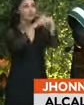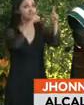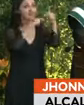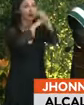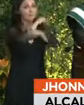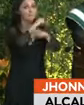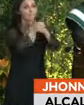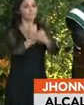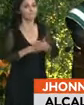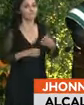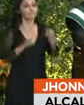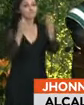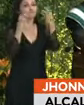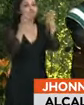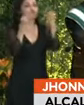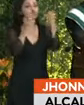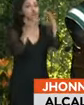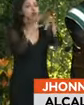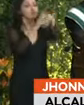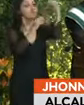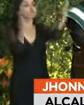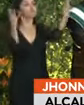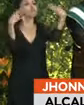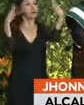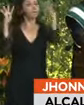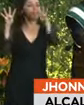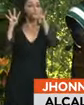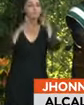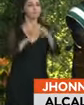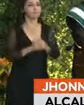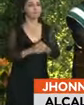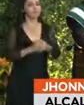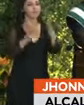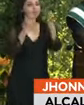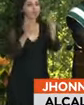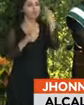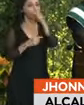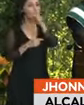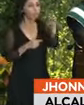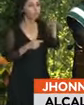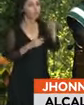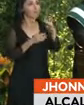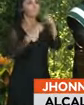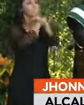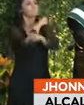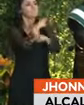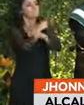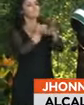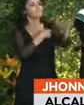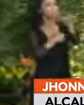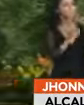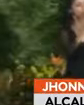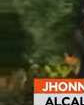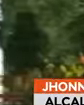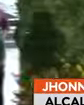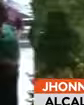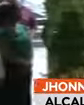diferente a la que muchos de afuera nos ven. Queremos que nos vean una patria y